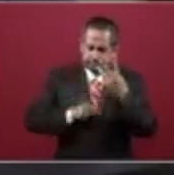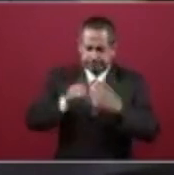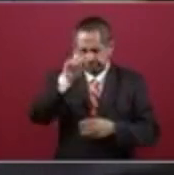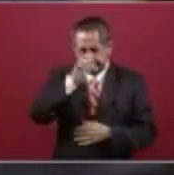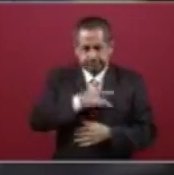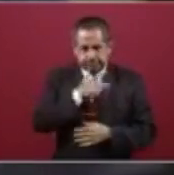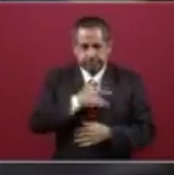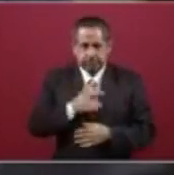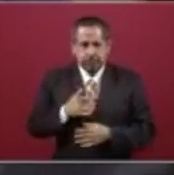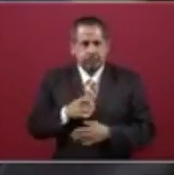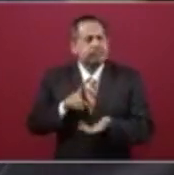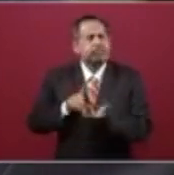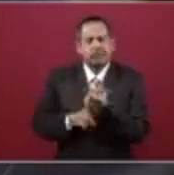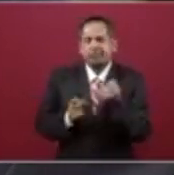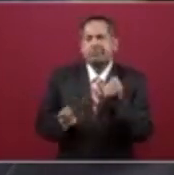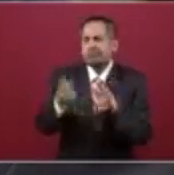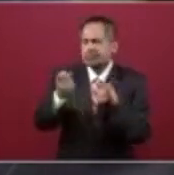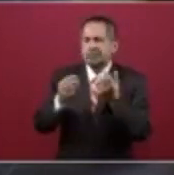porque afortunadamente